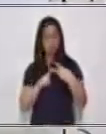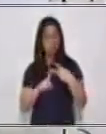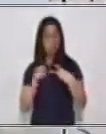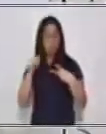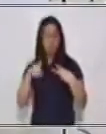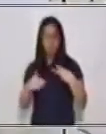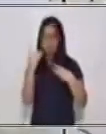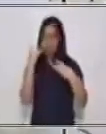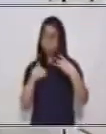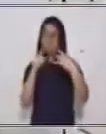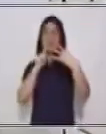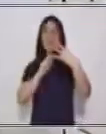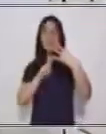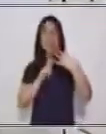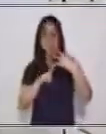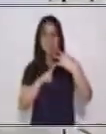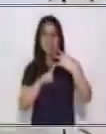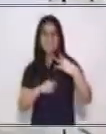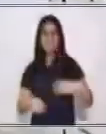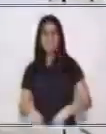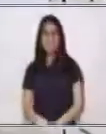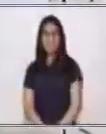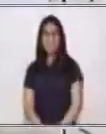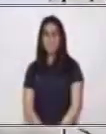figura número 3,